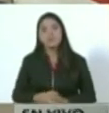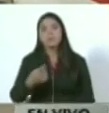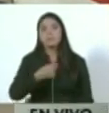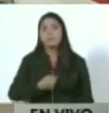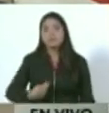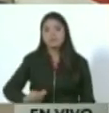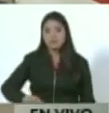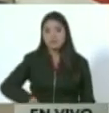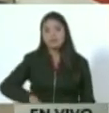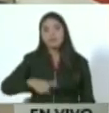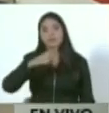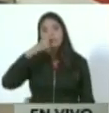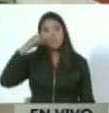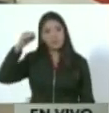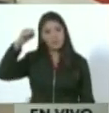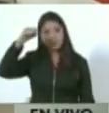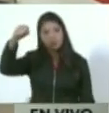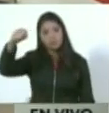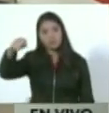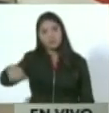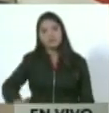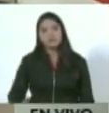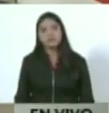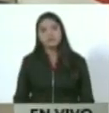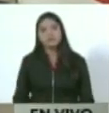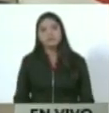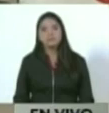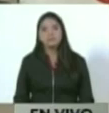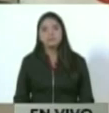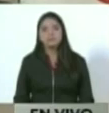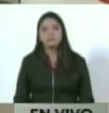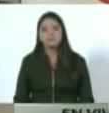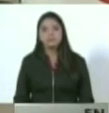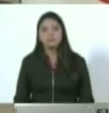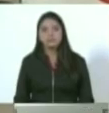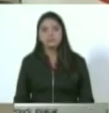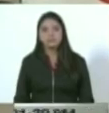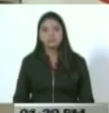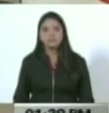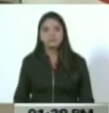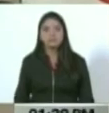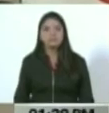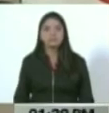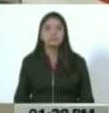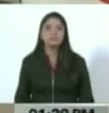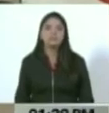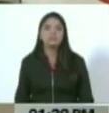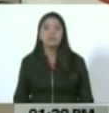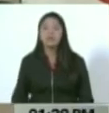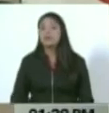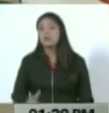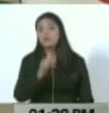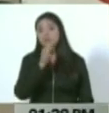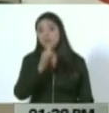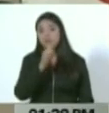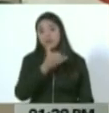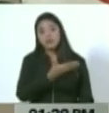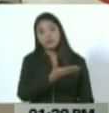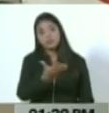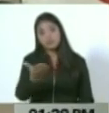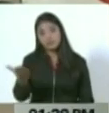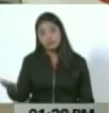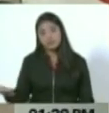presidente constitucional de la República Bolivariana de Venezuela, Nicolás Maduro Moros, queremos informarle a toda